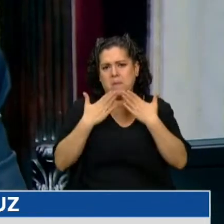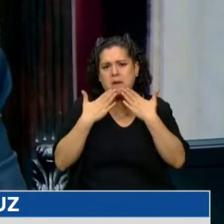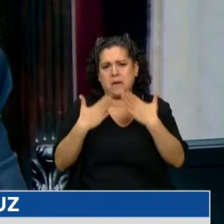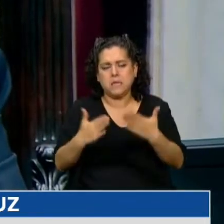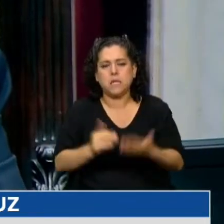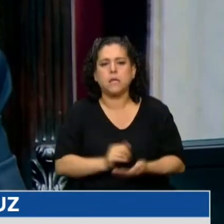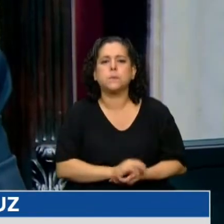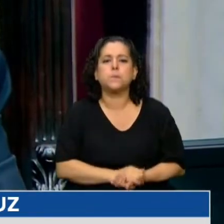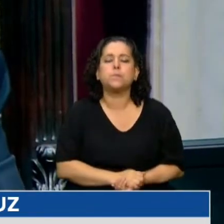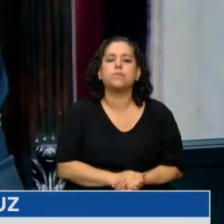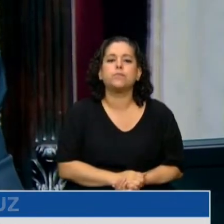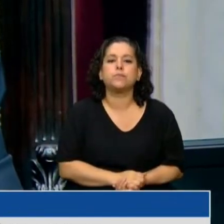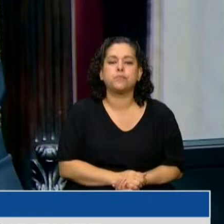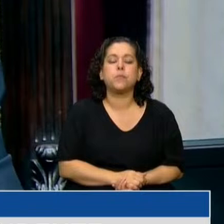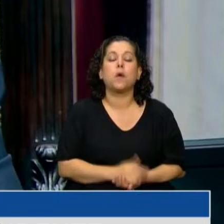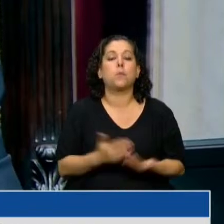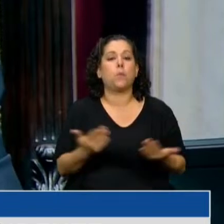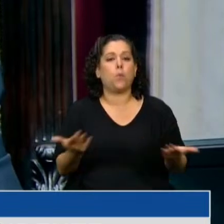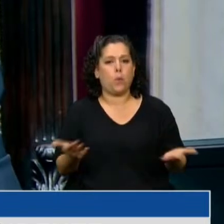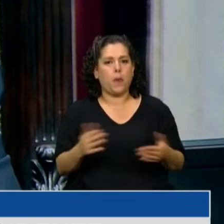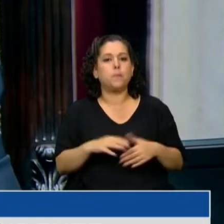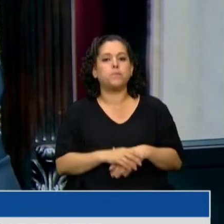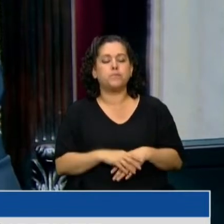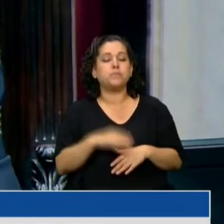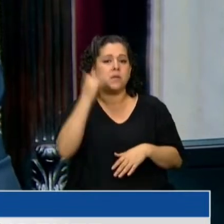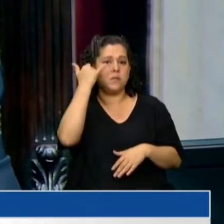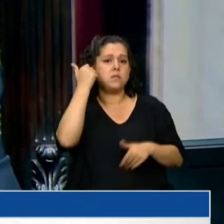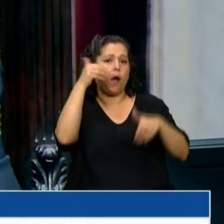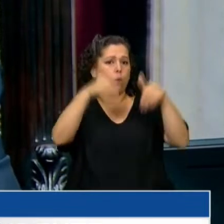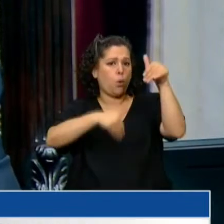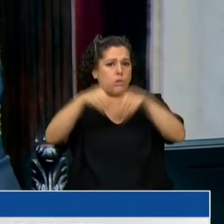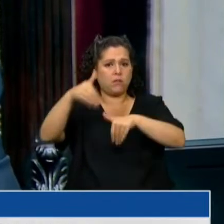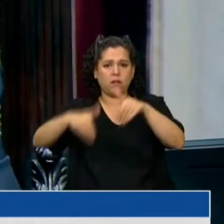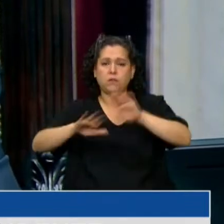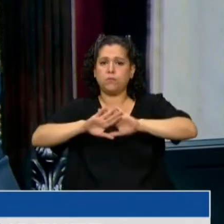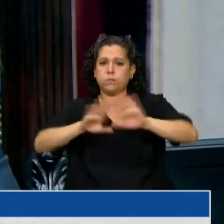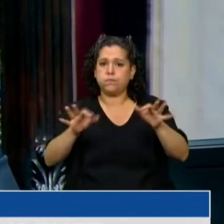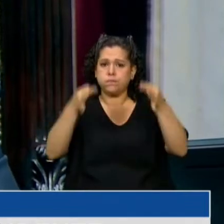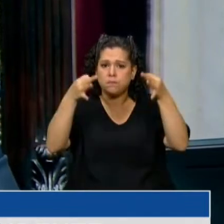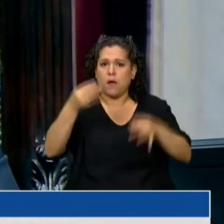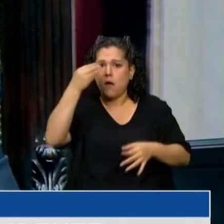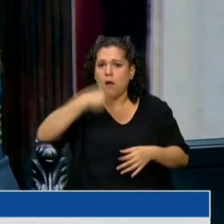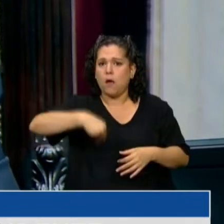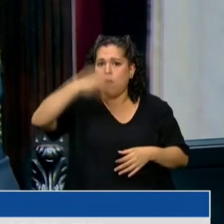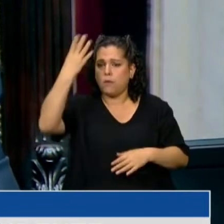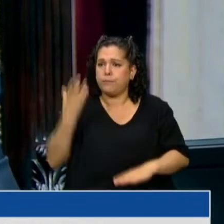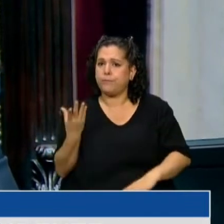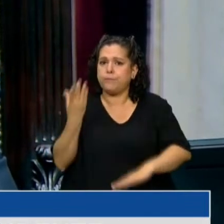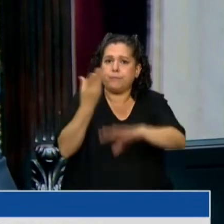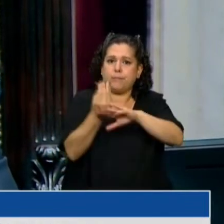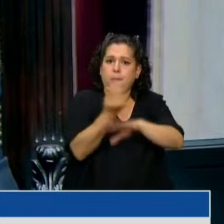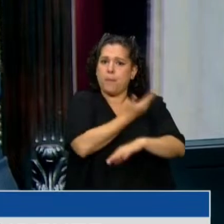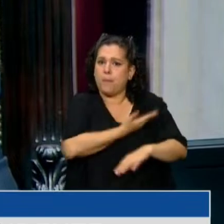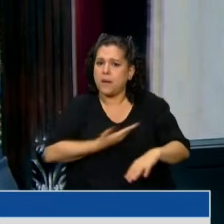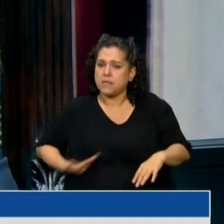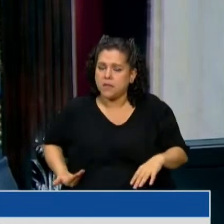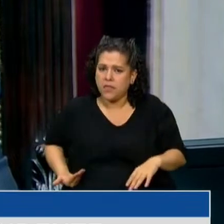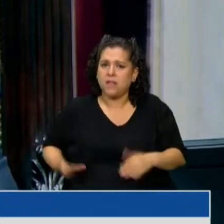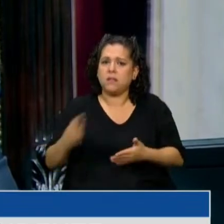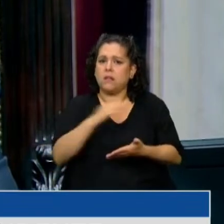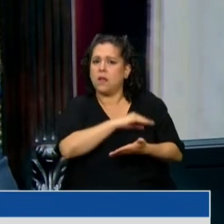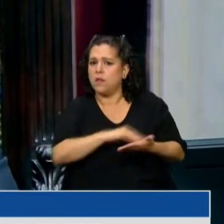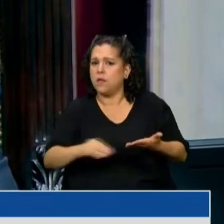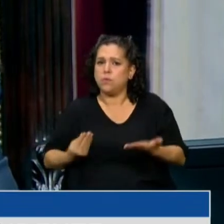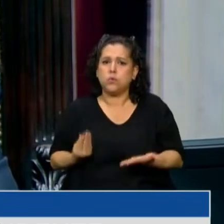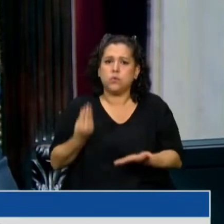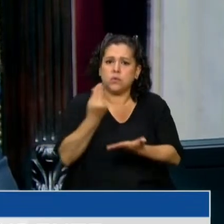Muy bien. De acuerdo entonces a la votación realizada, queda consagrado como presidente de la Honorable Cámara el diputado de la